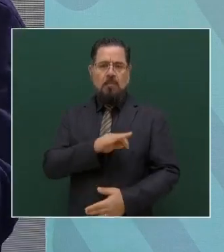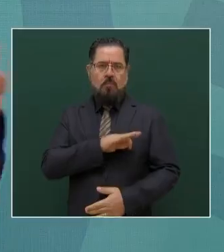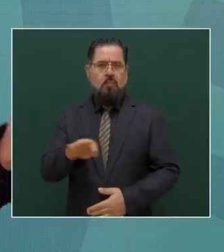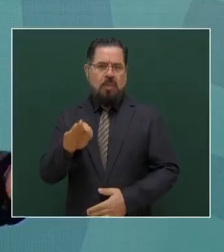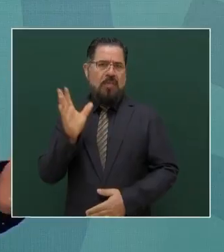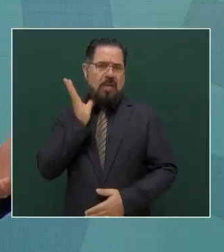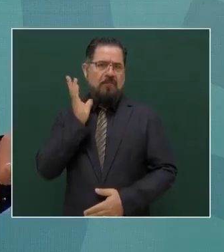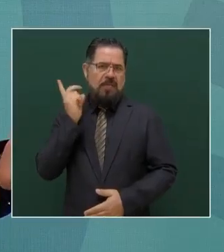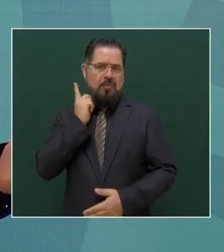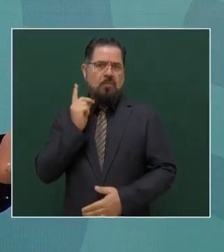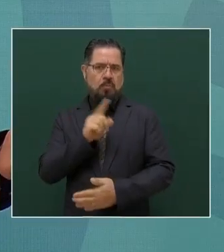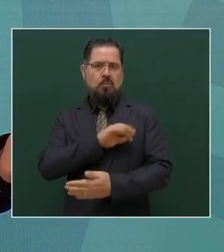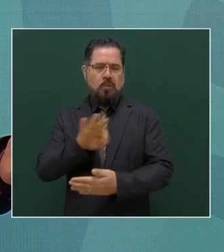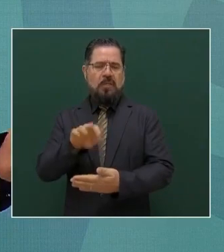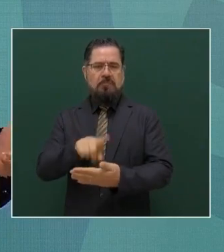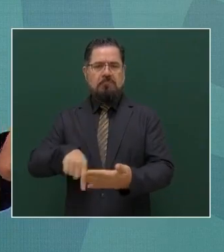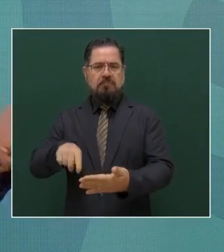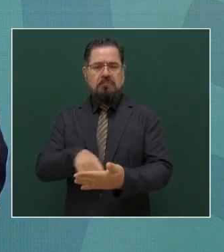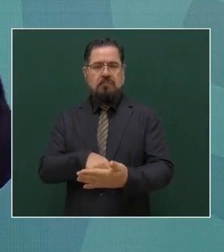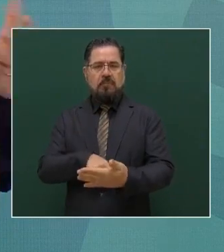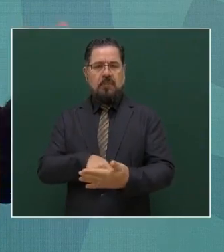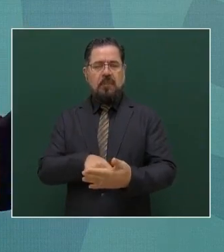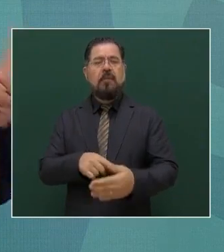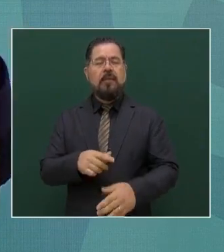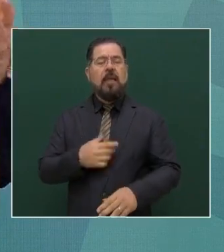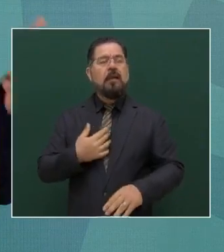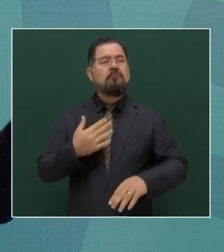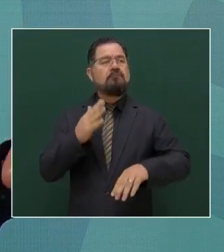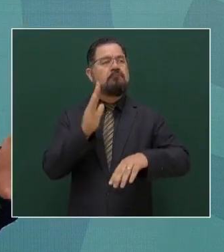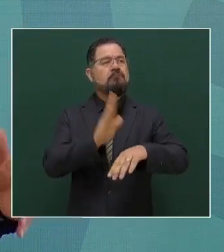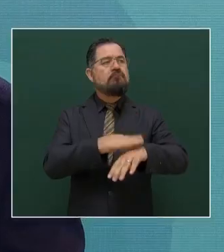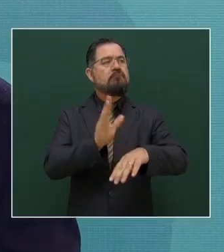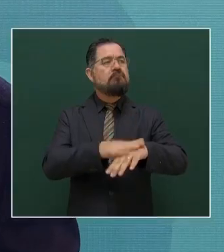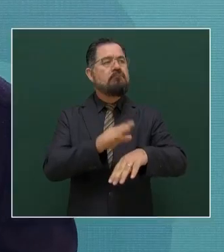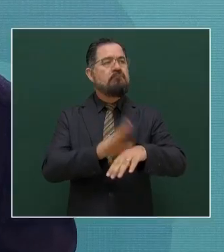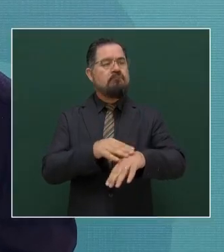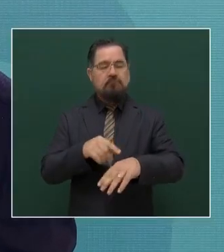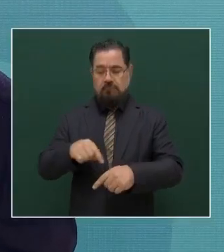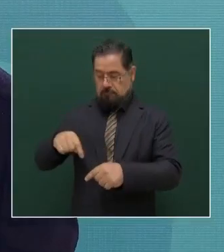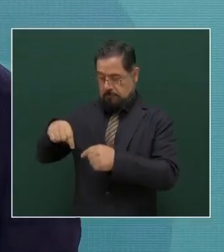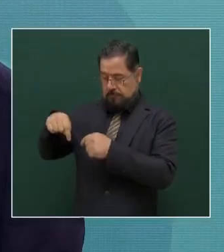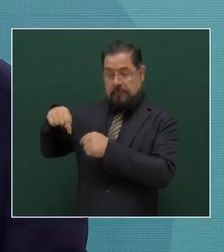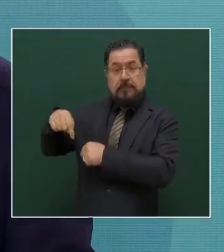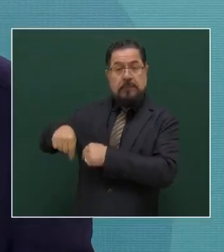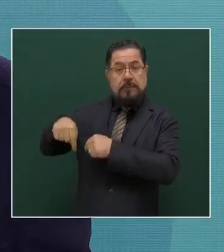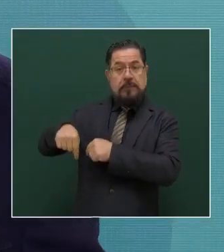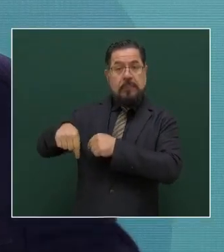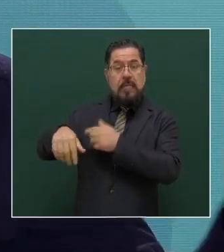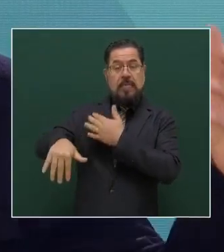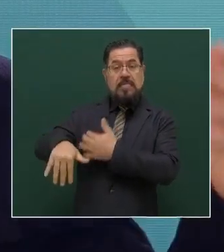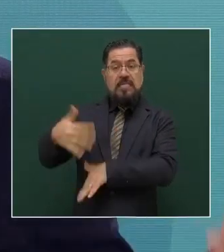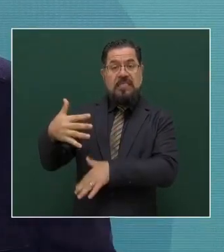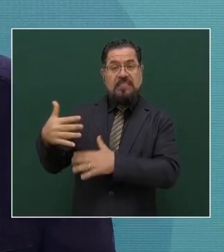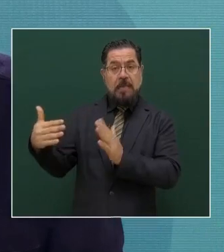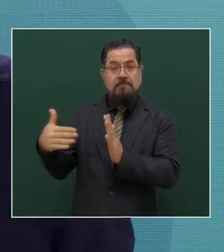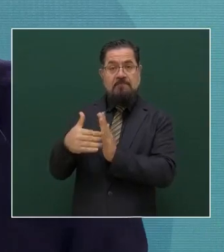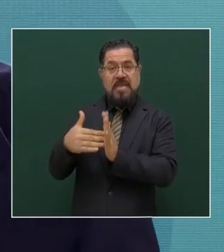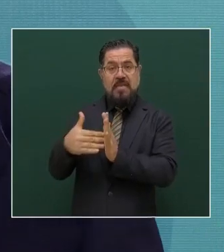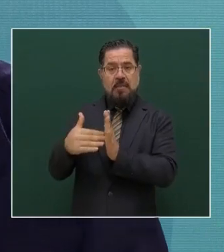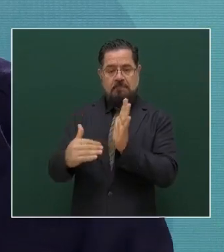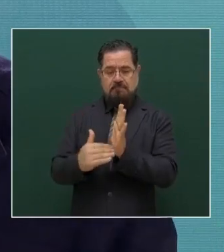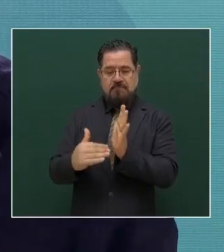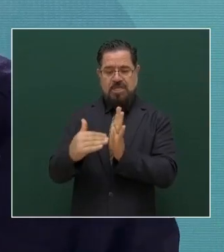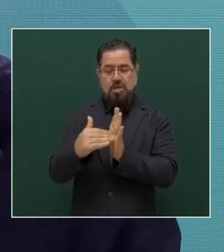se hace un llamado de que se utilicen esos 15,000 millones de pesos para los damnificados